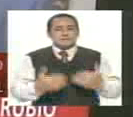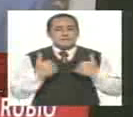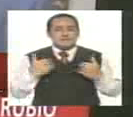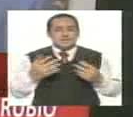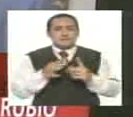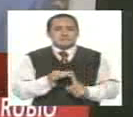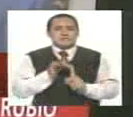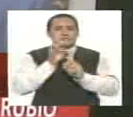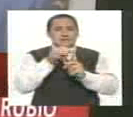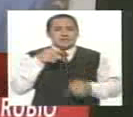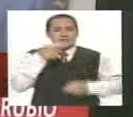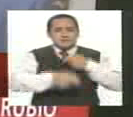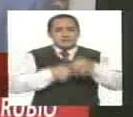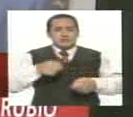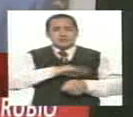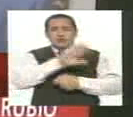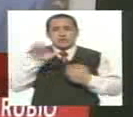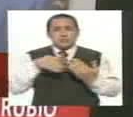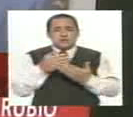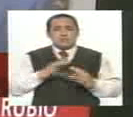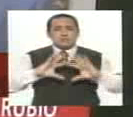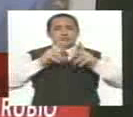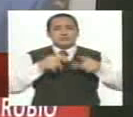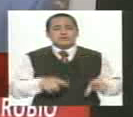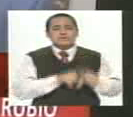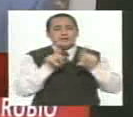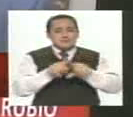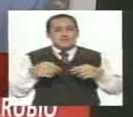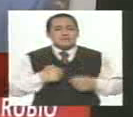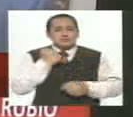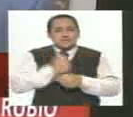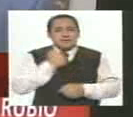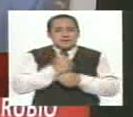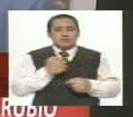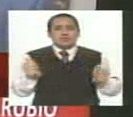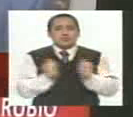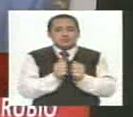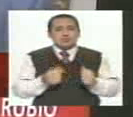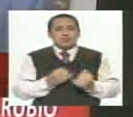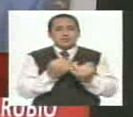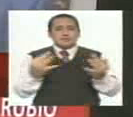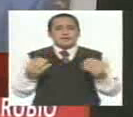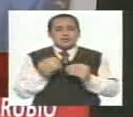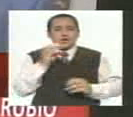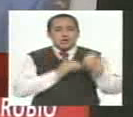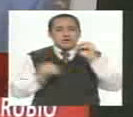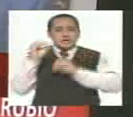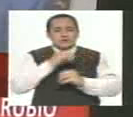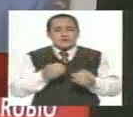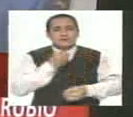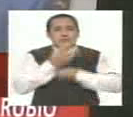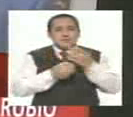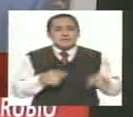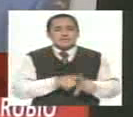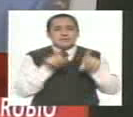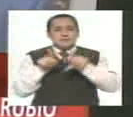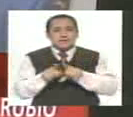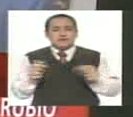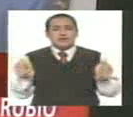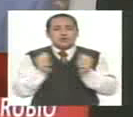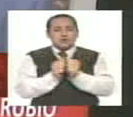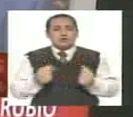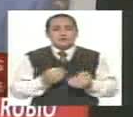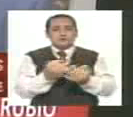principales inversionistas a nivel global. Y por lo tanto estamos trabajando estrechamente con los organizadores de este foro y con